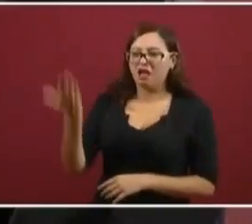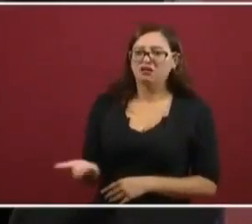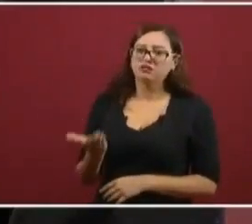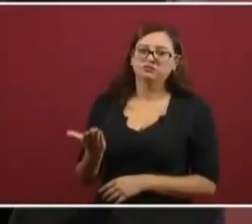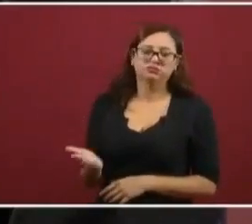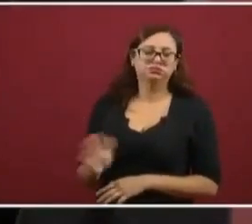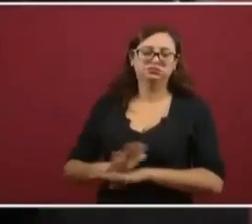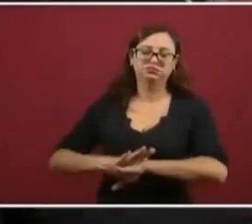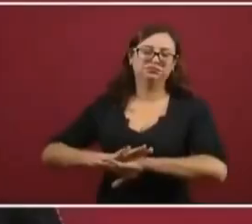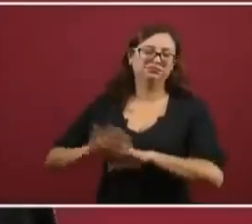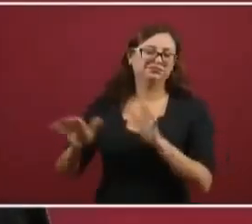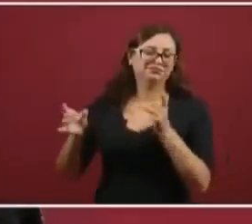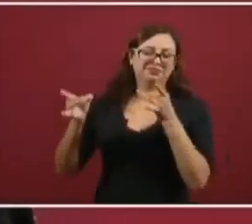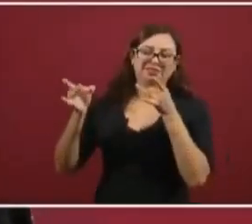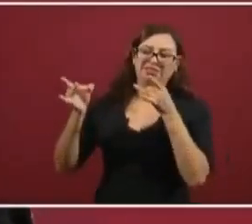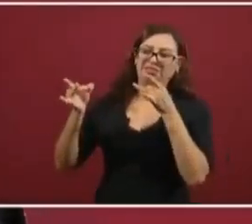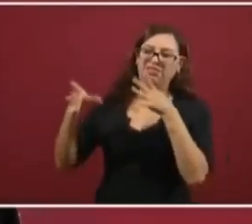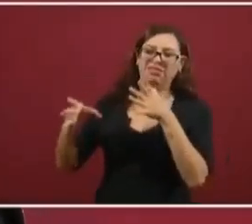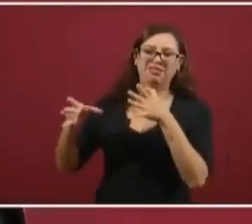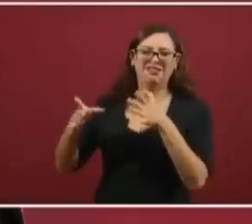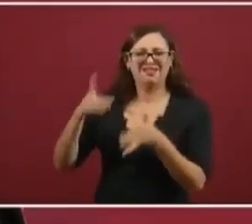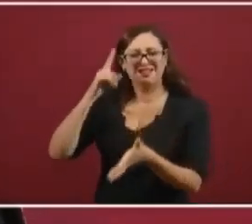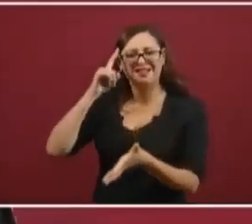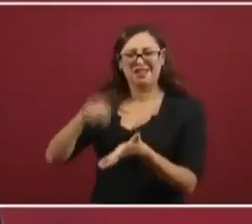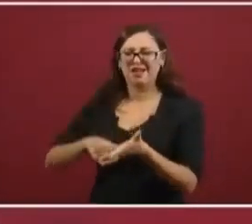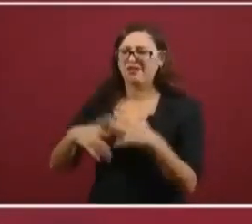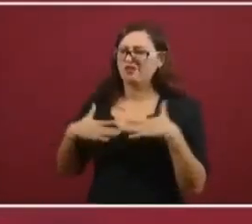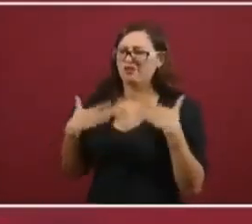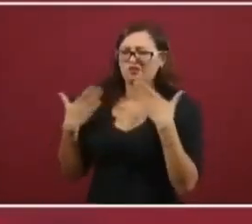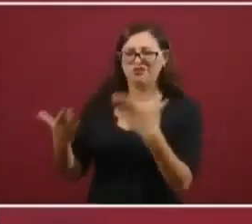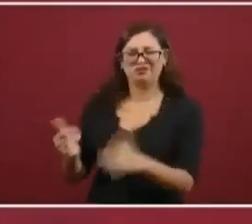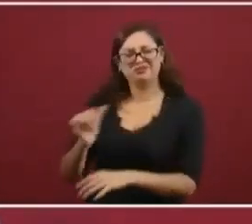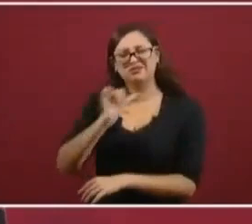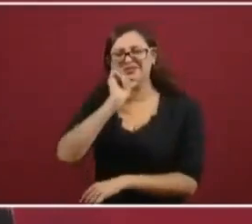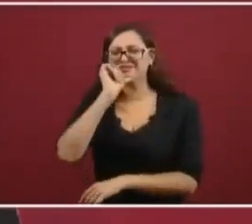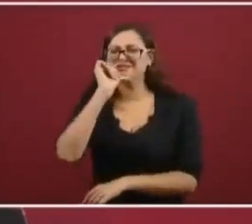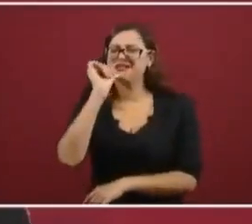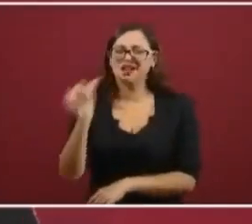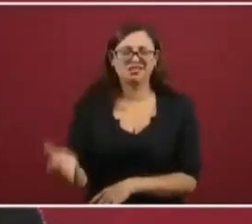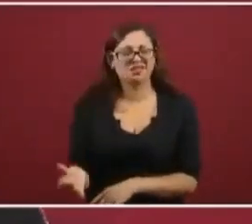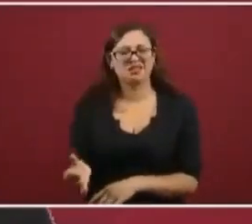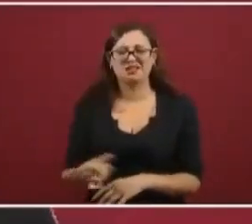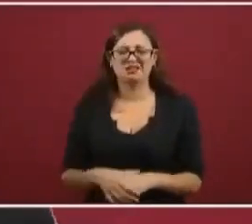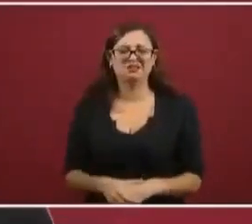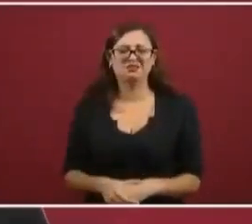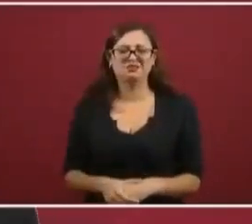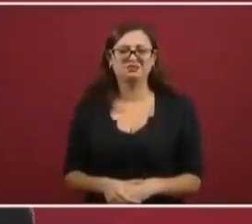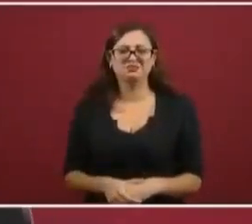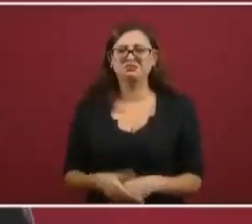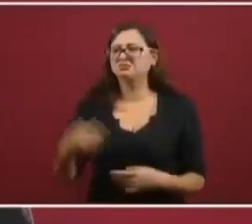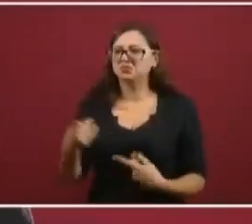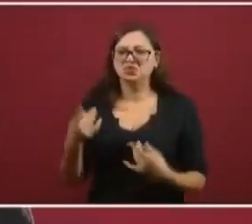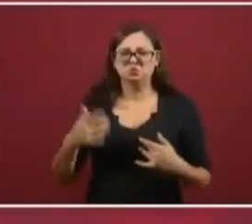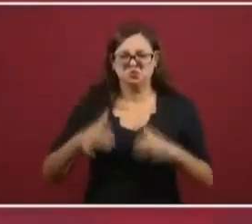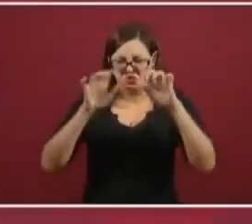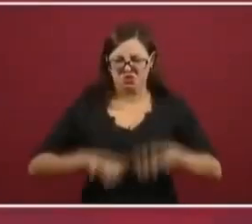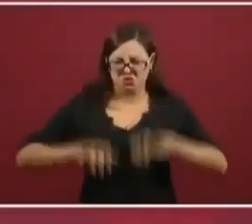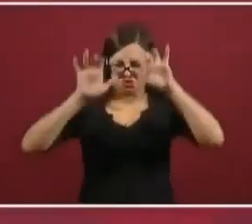desprestigiado que ya no este tienen ningún